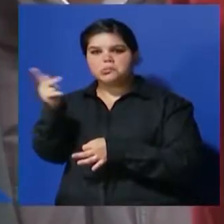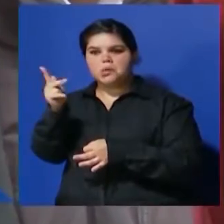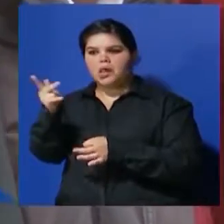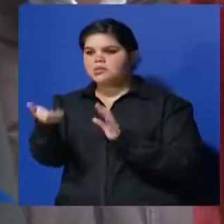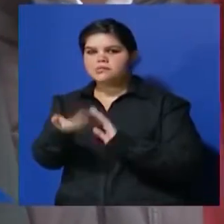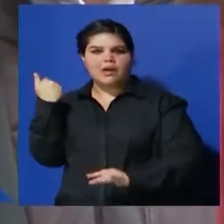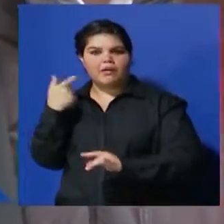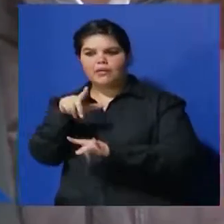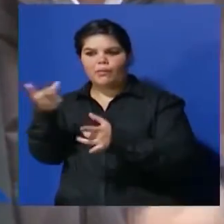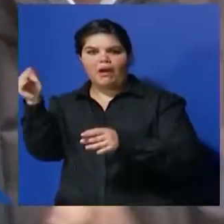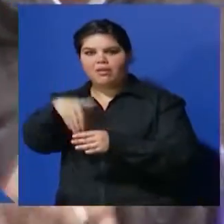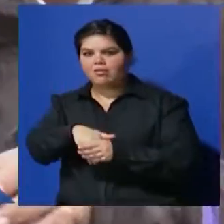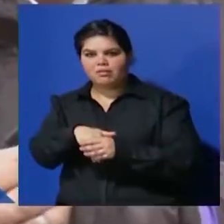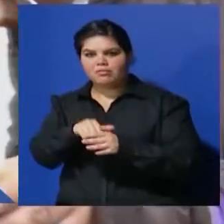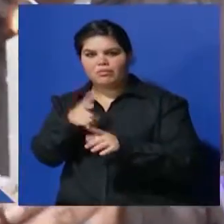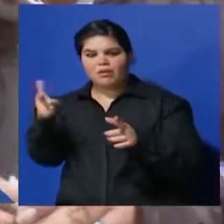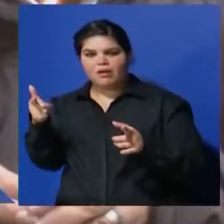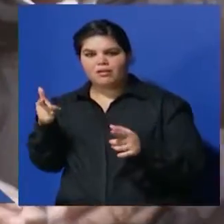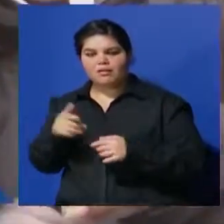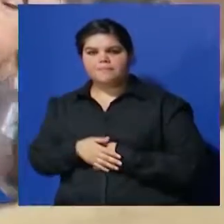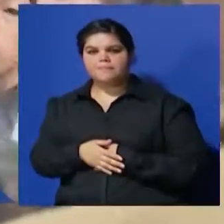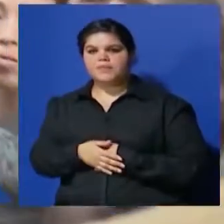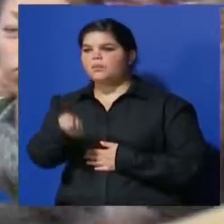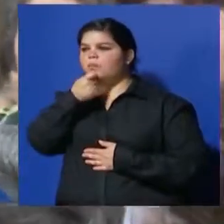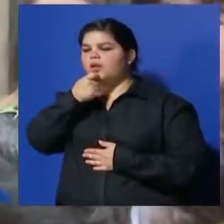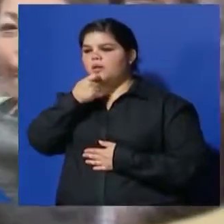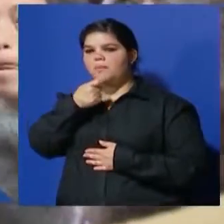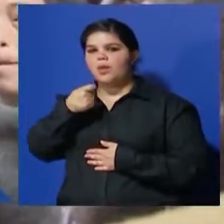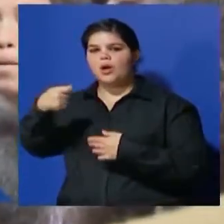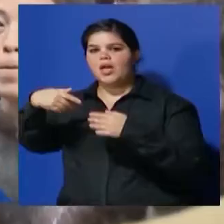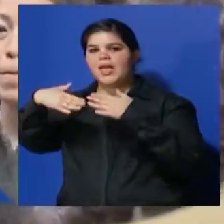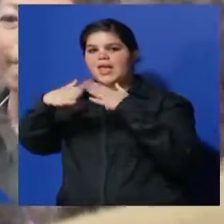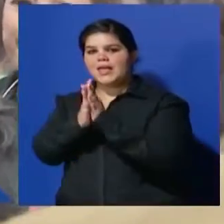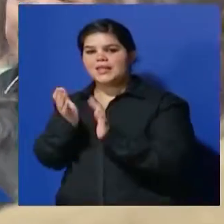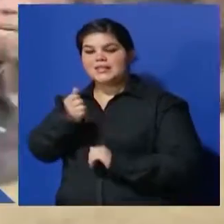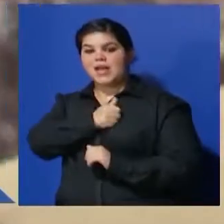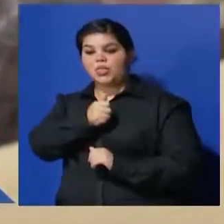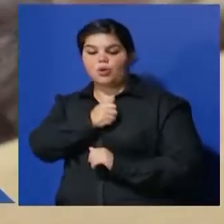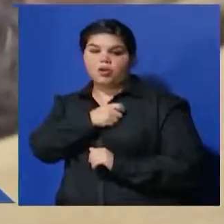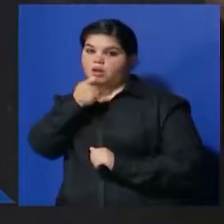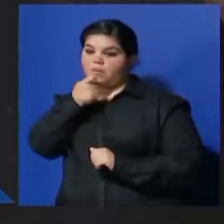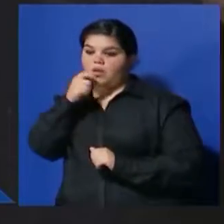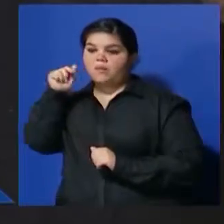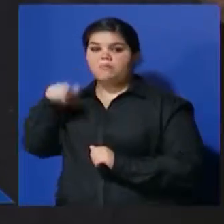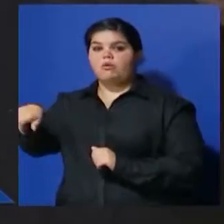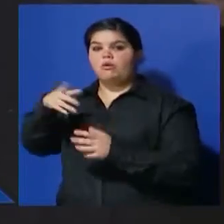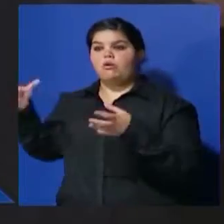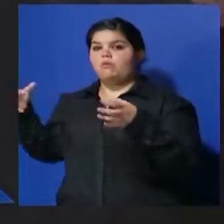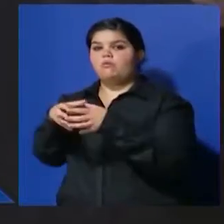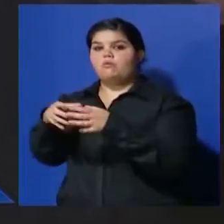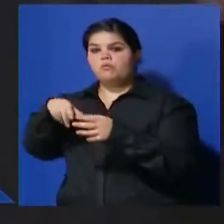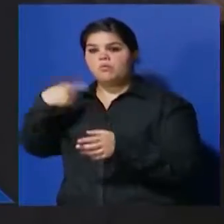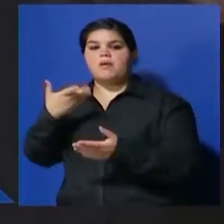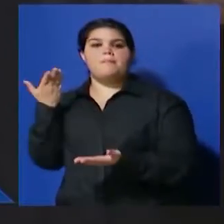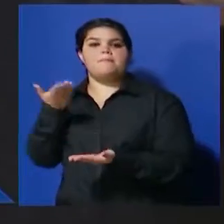instituciones irresponsables de indudable autoría, como la Iglesia Católica, por ejemplo, que se niega o que ha impedido cada vez